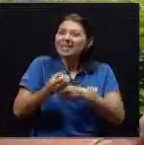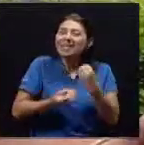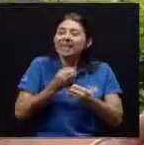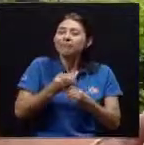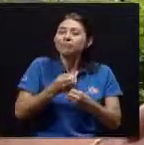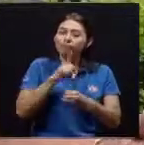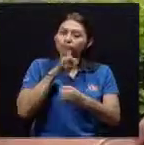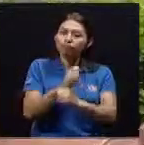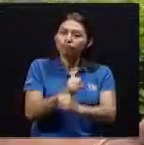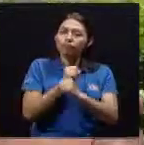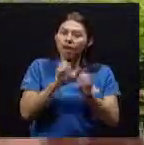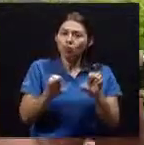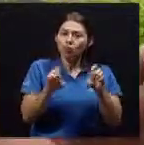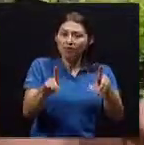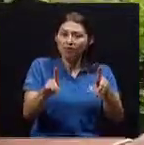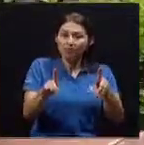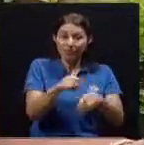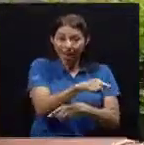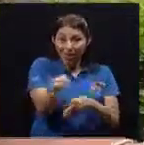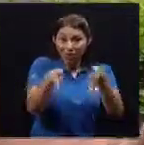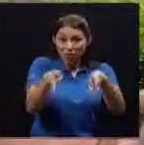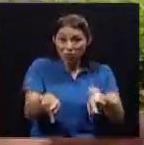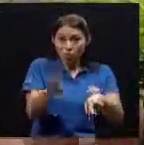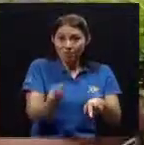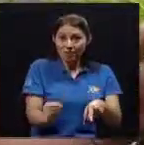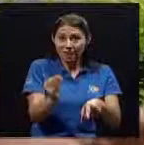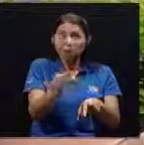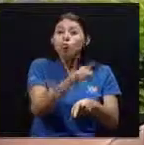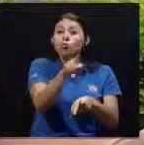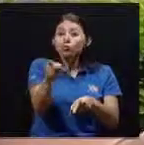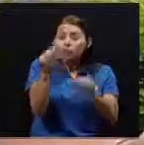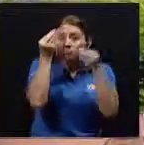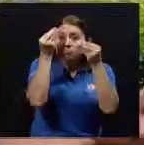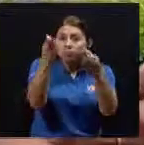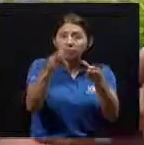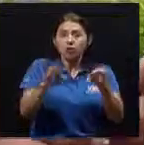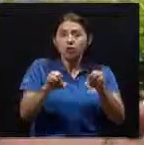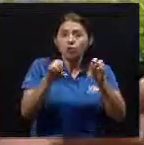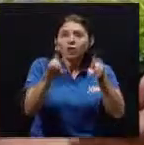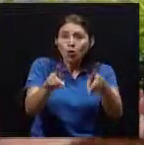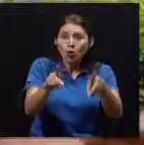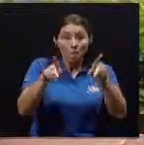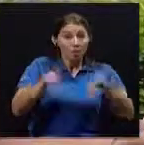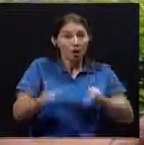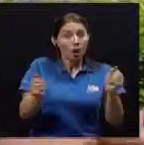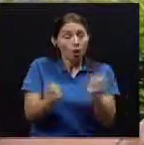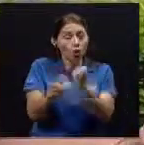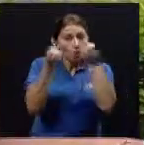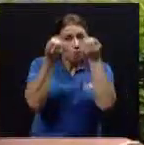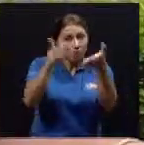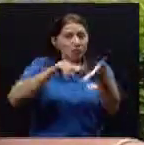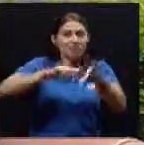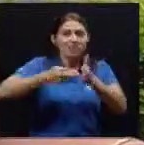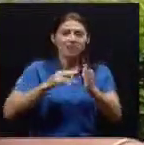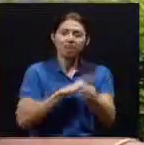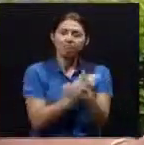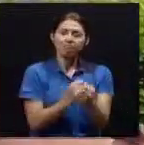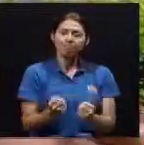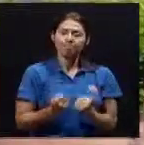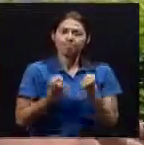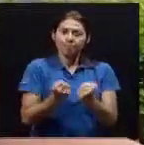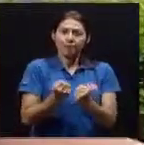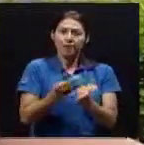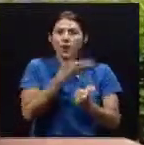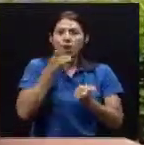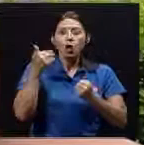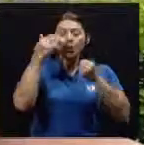El adolescente o la persona, si usted le garantiza educación, si usted le da información, una persona informada es una persona empoderada, sí, ¿verdad?, que